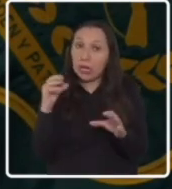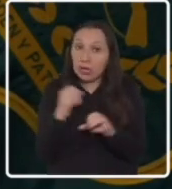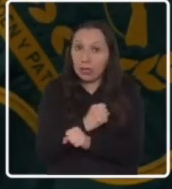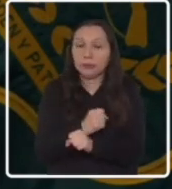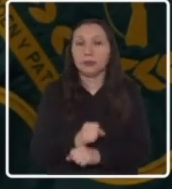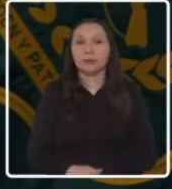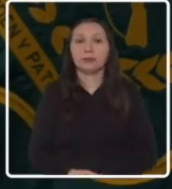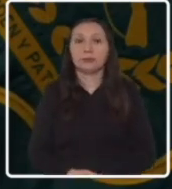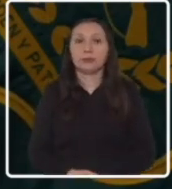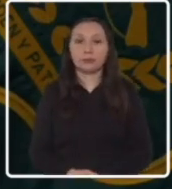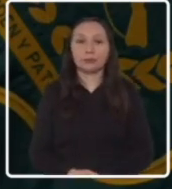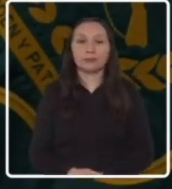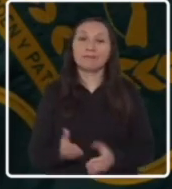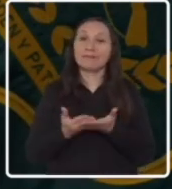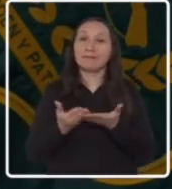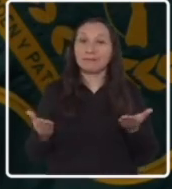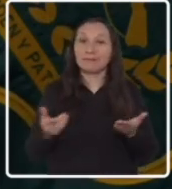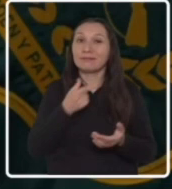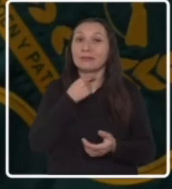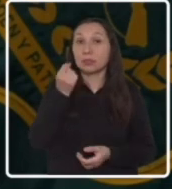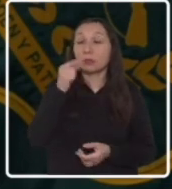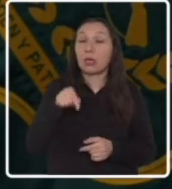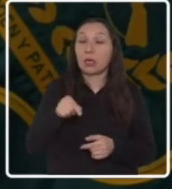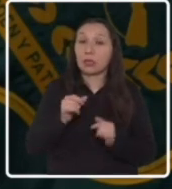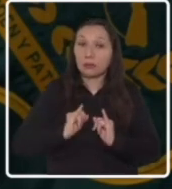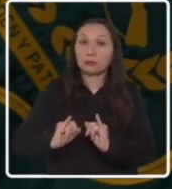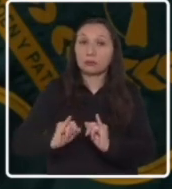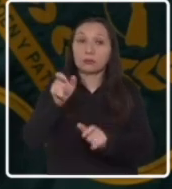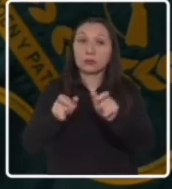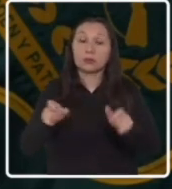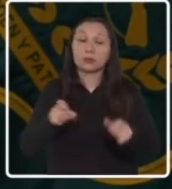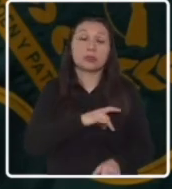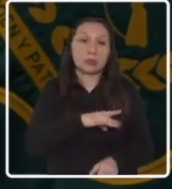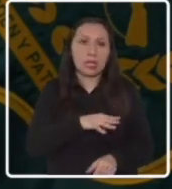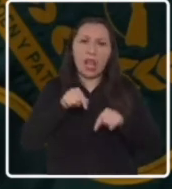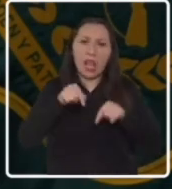rápidamente. Entonces, quiero que sepan, y acá transmitirle a los chilenos y chilenas, que acá se